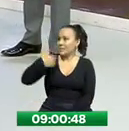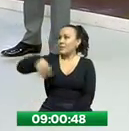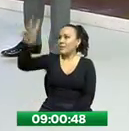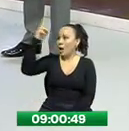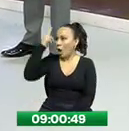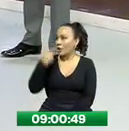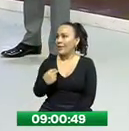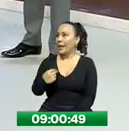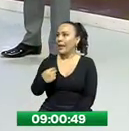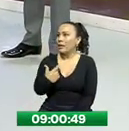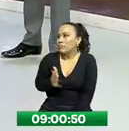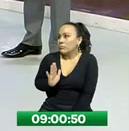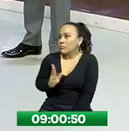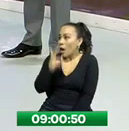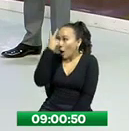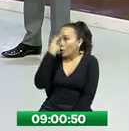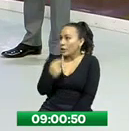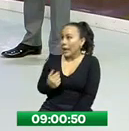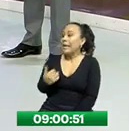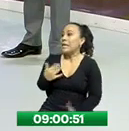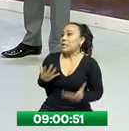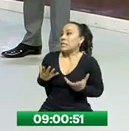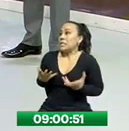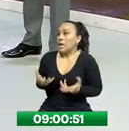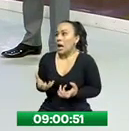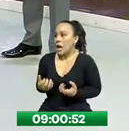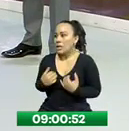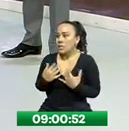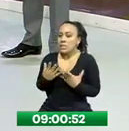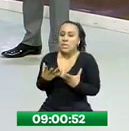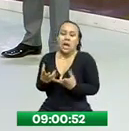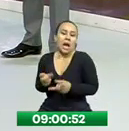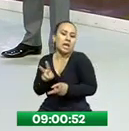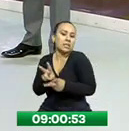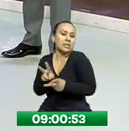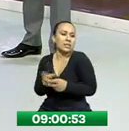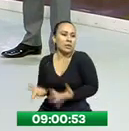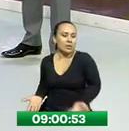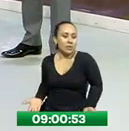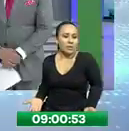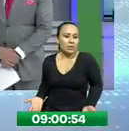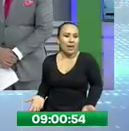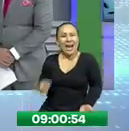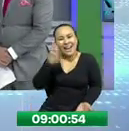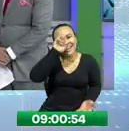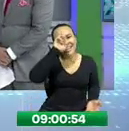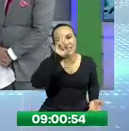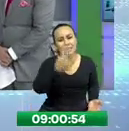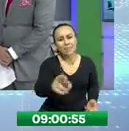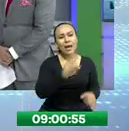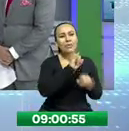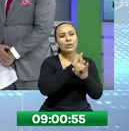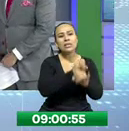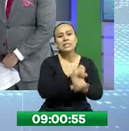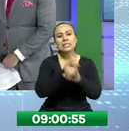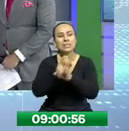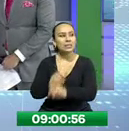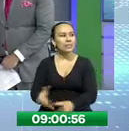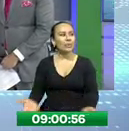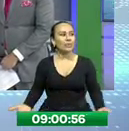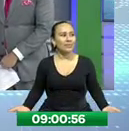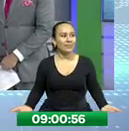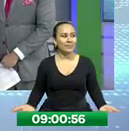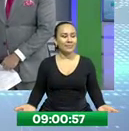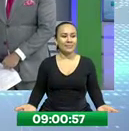motel si es que tienen deseos que cumplir? Yes. Por respeto incluso a la institución, mi querido José Luis, mi